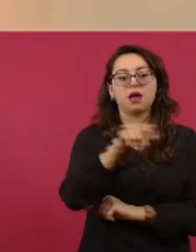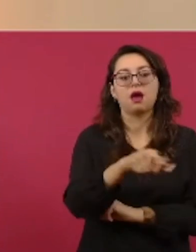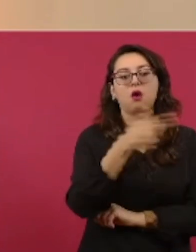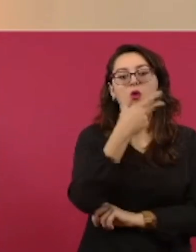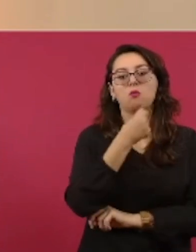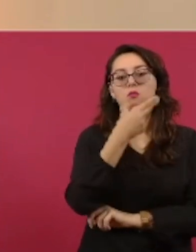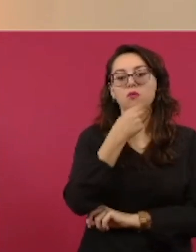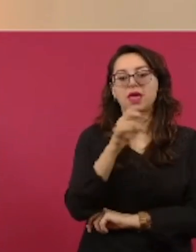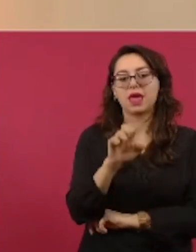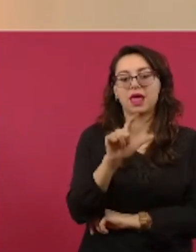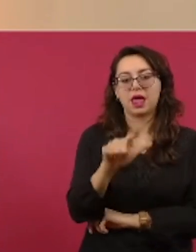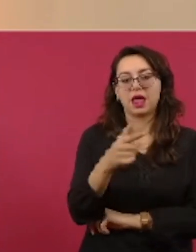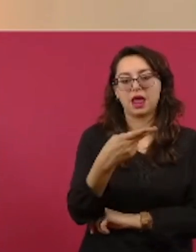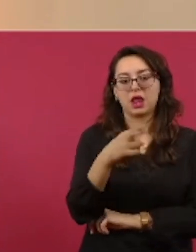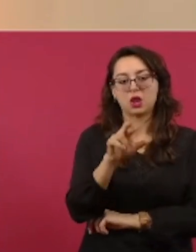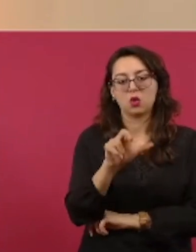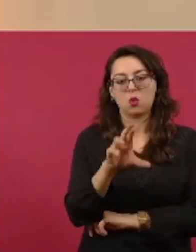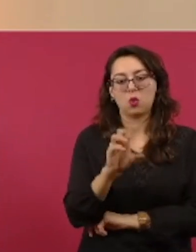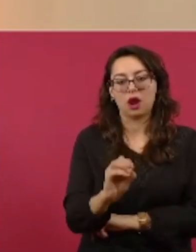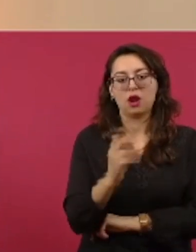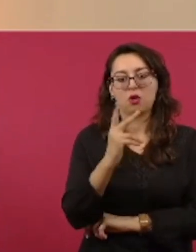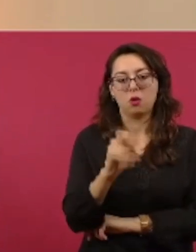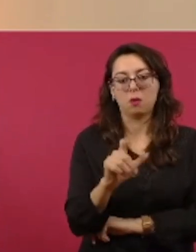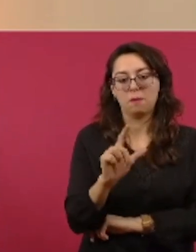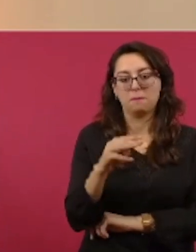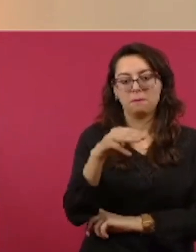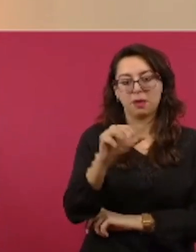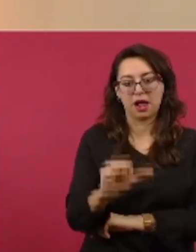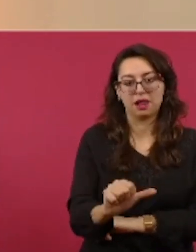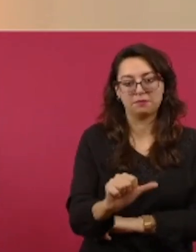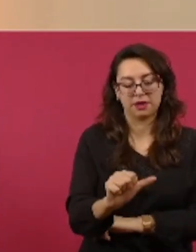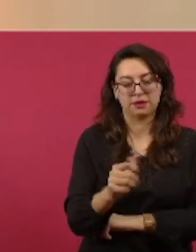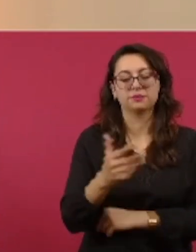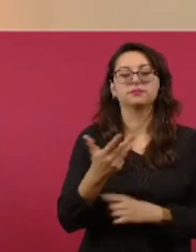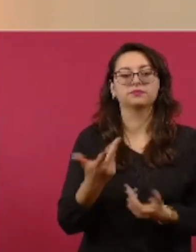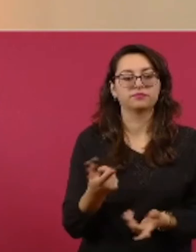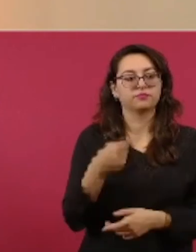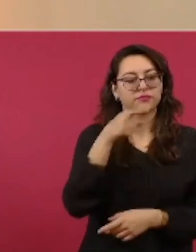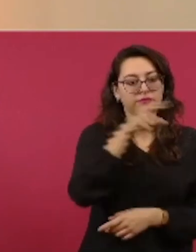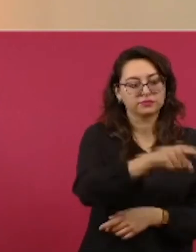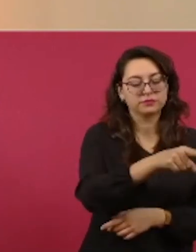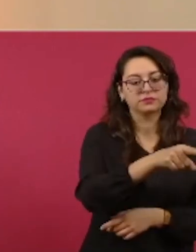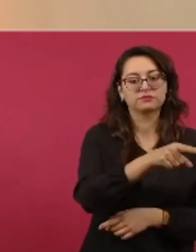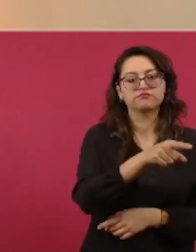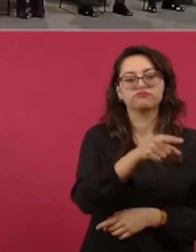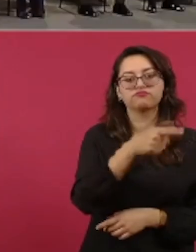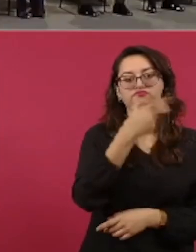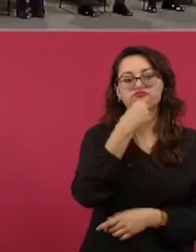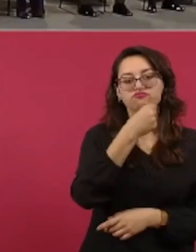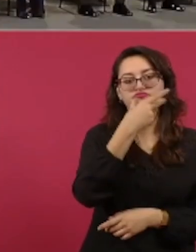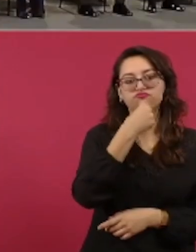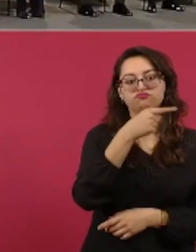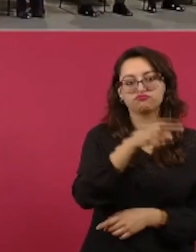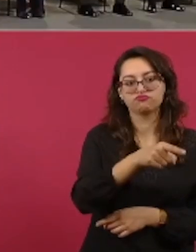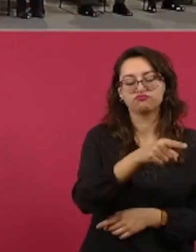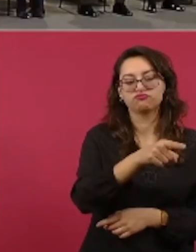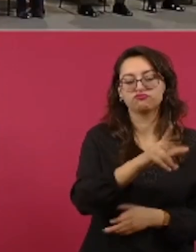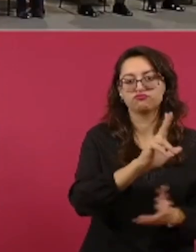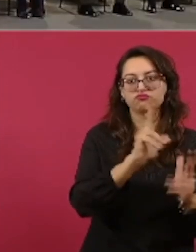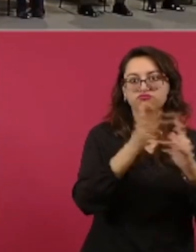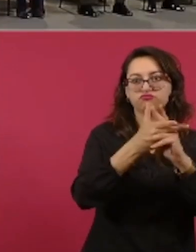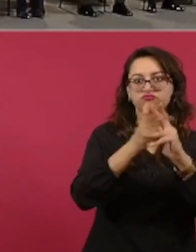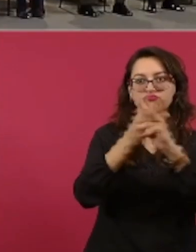Palma por prescripción de la acción penal por el delito de homicidio calificado